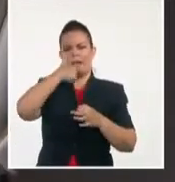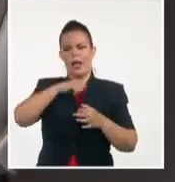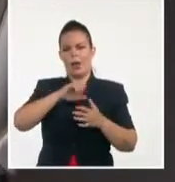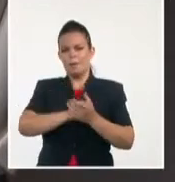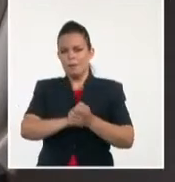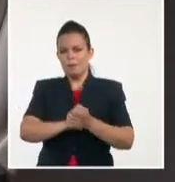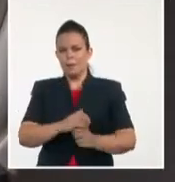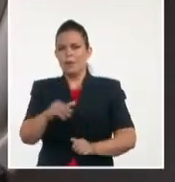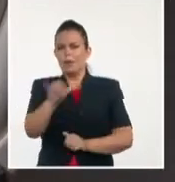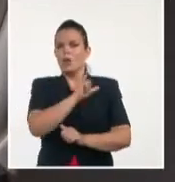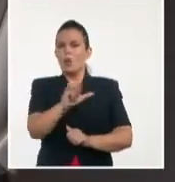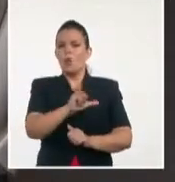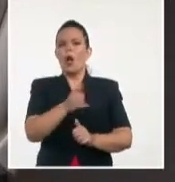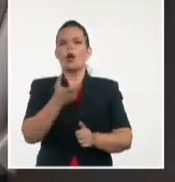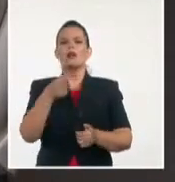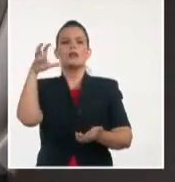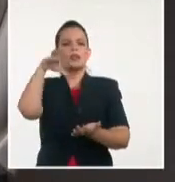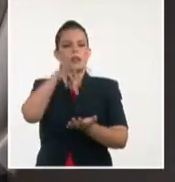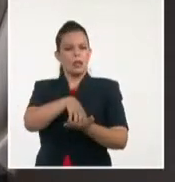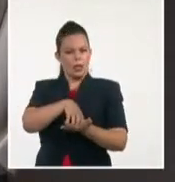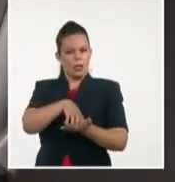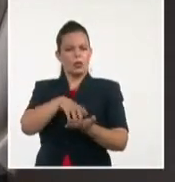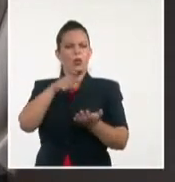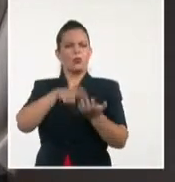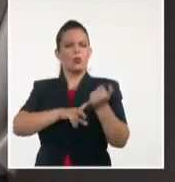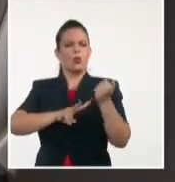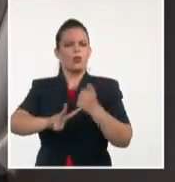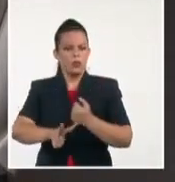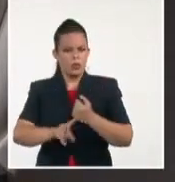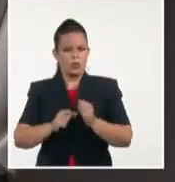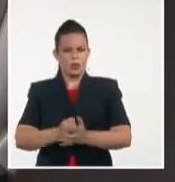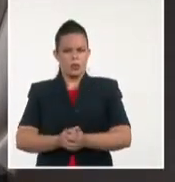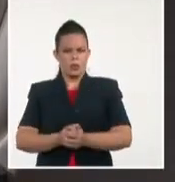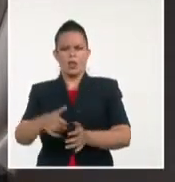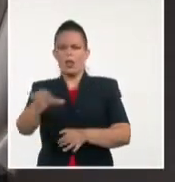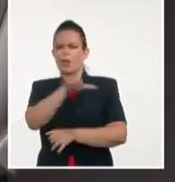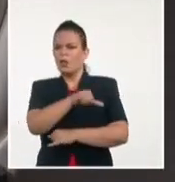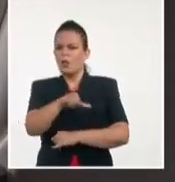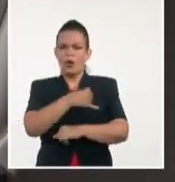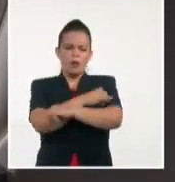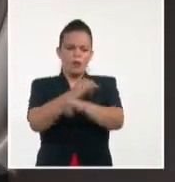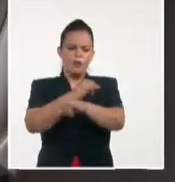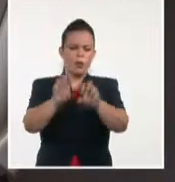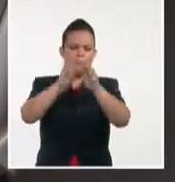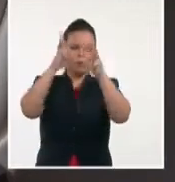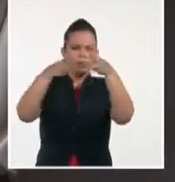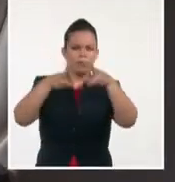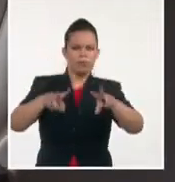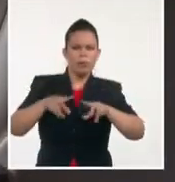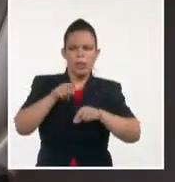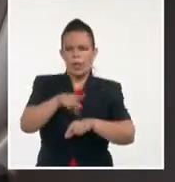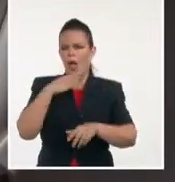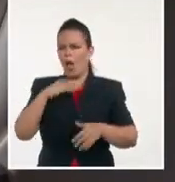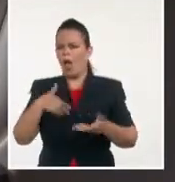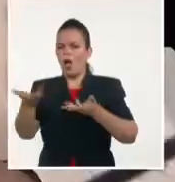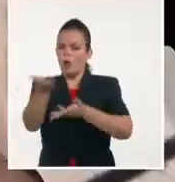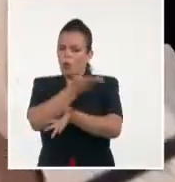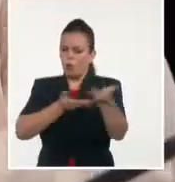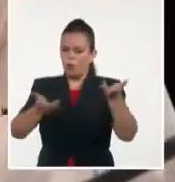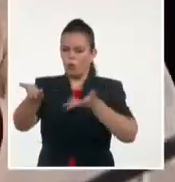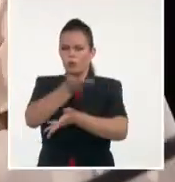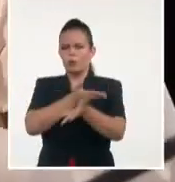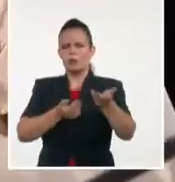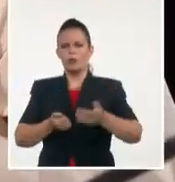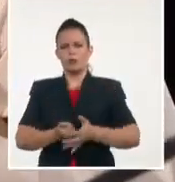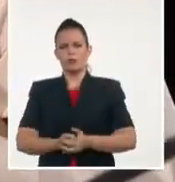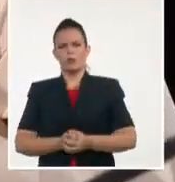provinciales de meteorología, también con sus propias presencias en la red y dando información a las personas de cada territorio del país. Exactamente.